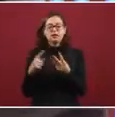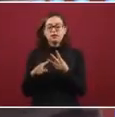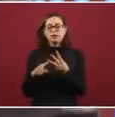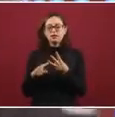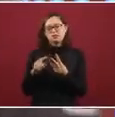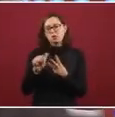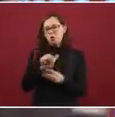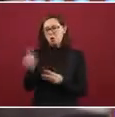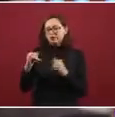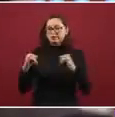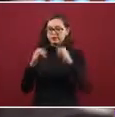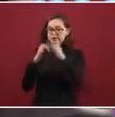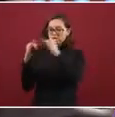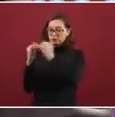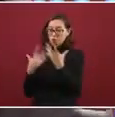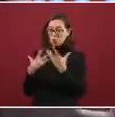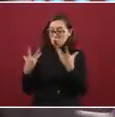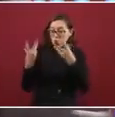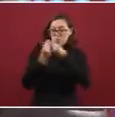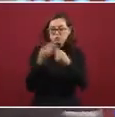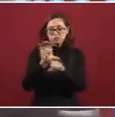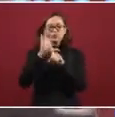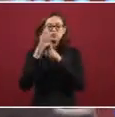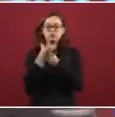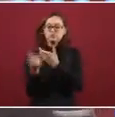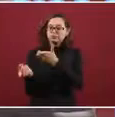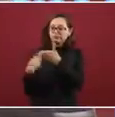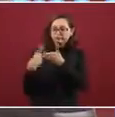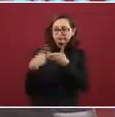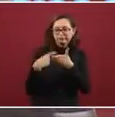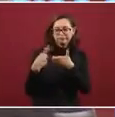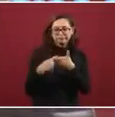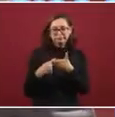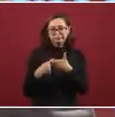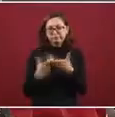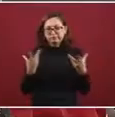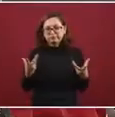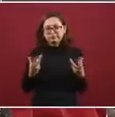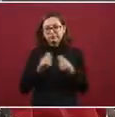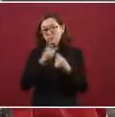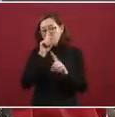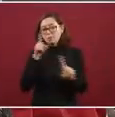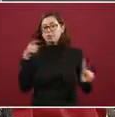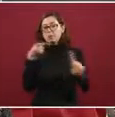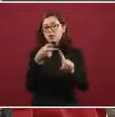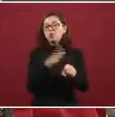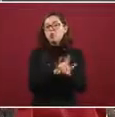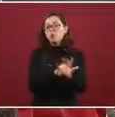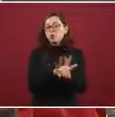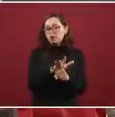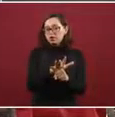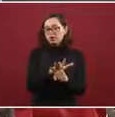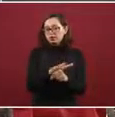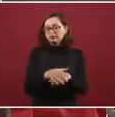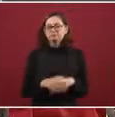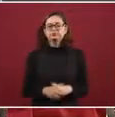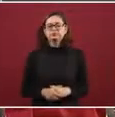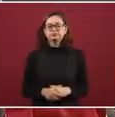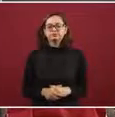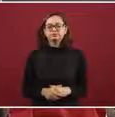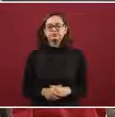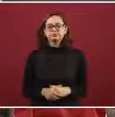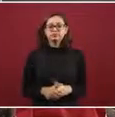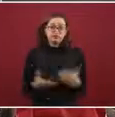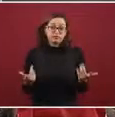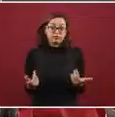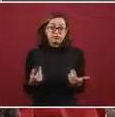otras dependencias que deban participar, con el propósito de que los activos de esa